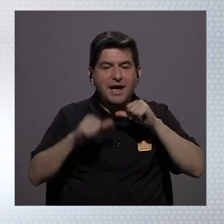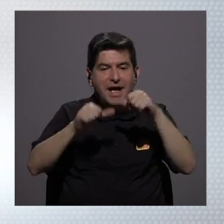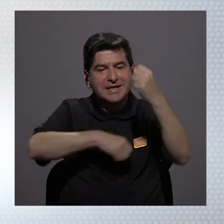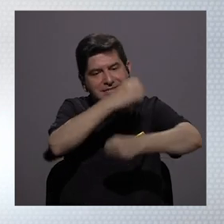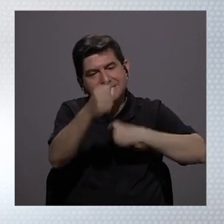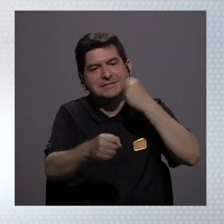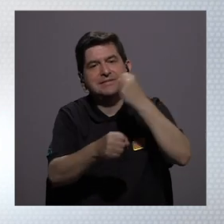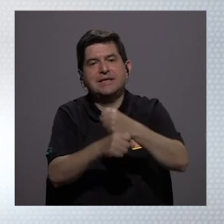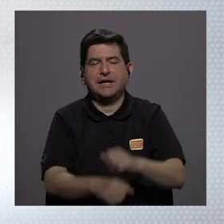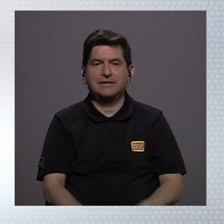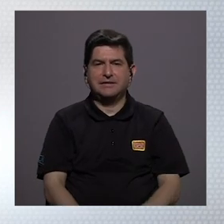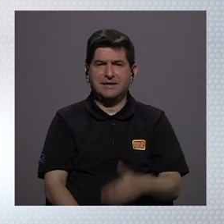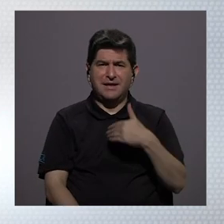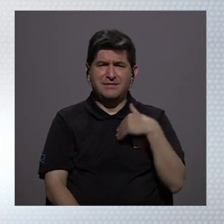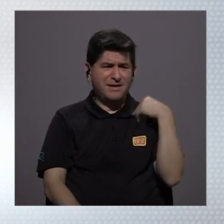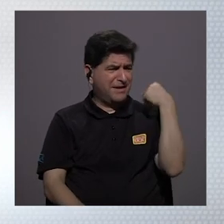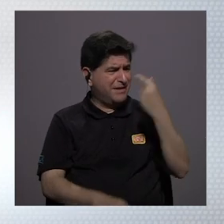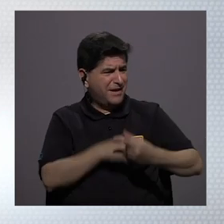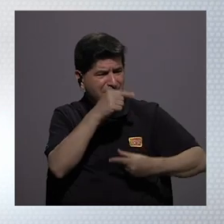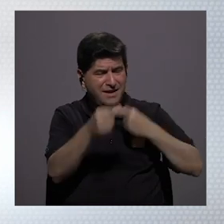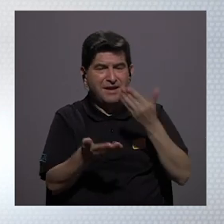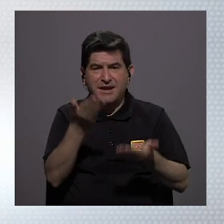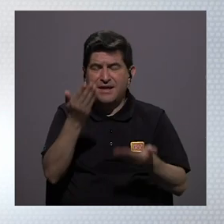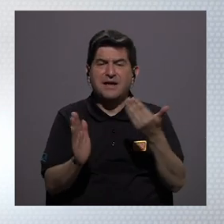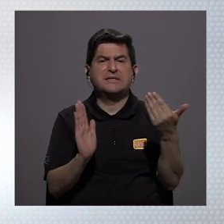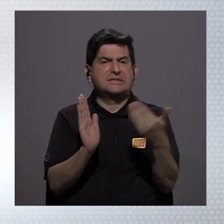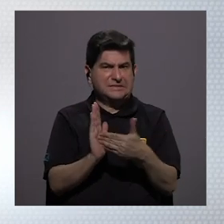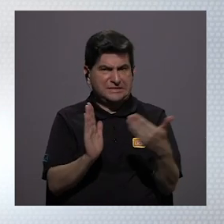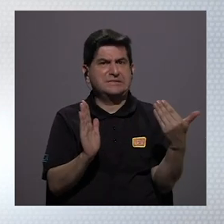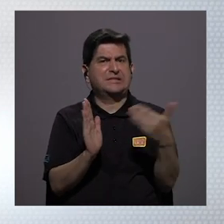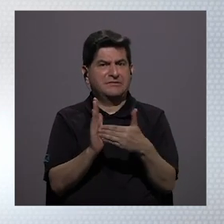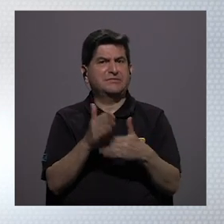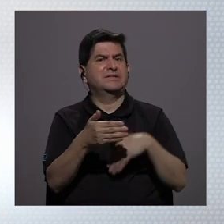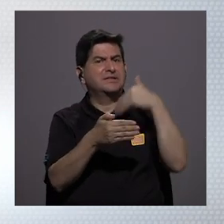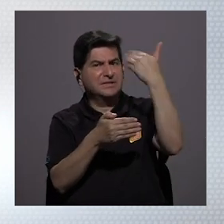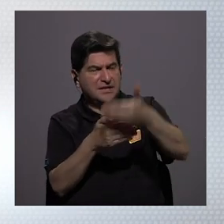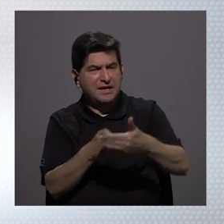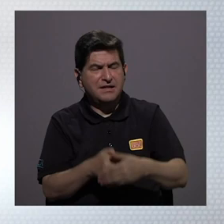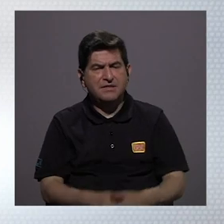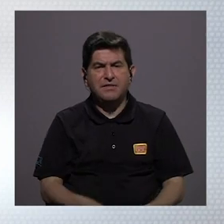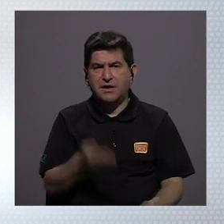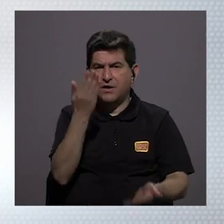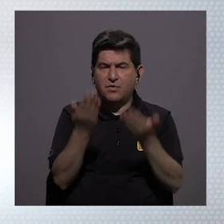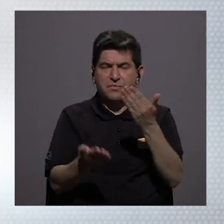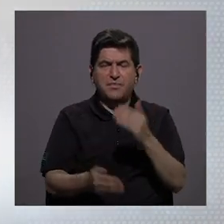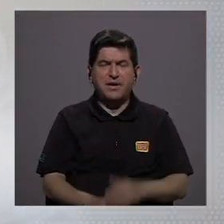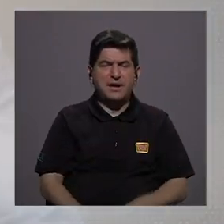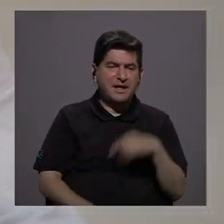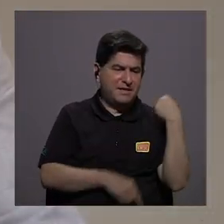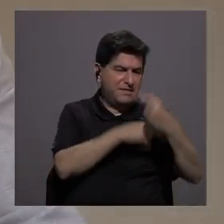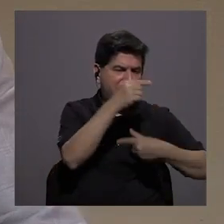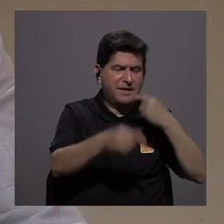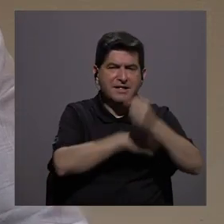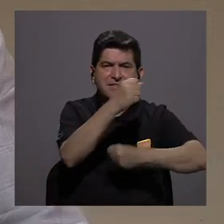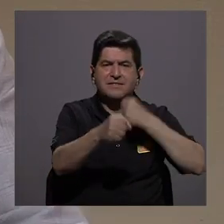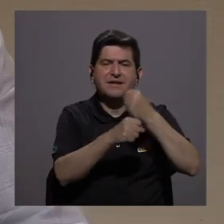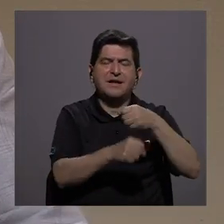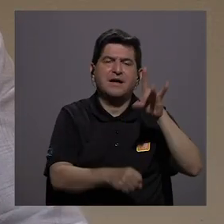muy difícil al año siguiente. Así que vamos a tener una generación que podría sufrir muchísimo más que esa que usted nos comentaba en los